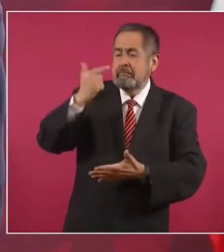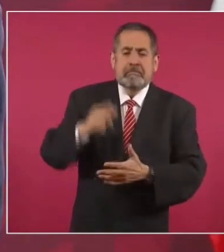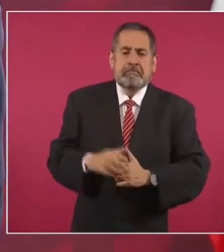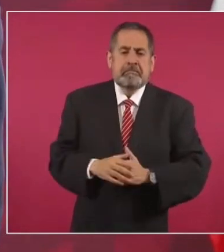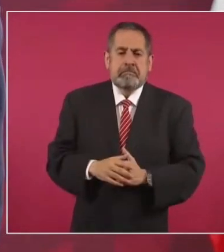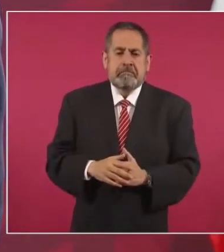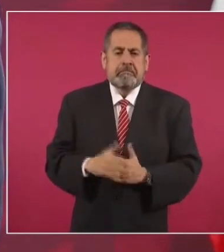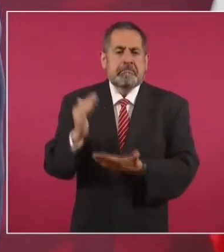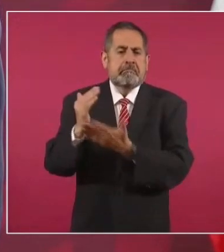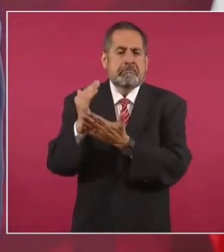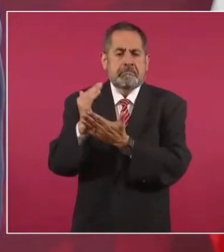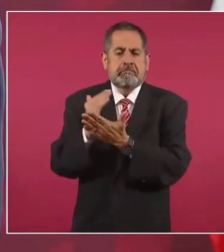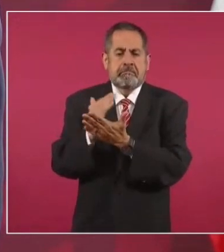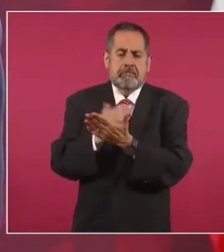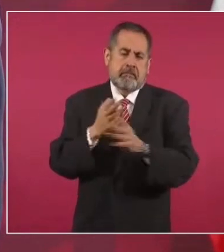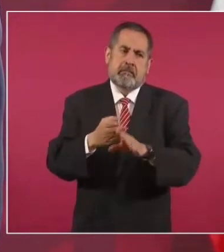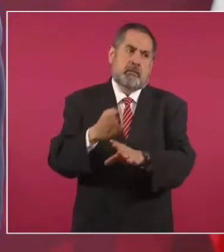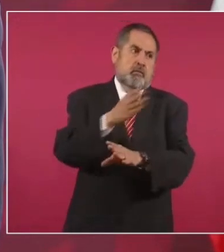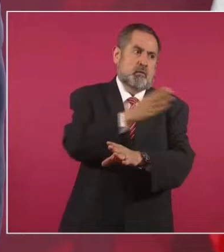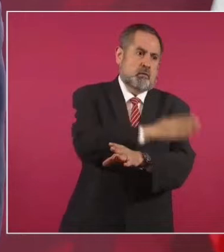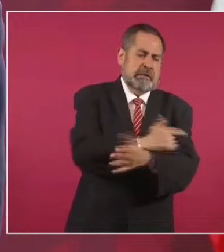o tanto daño como hizo,